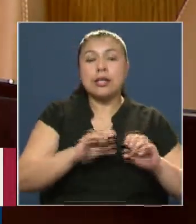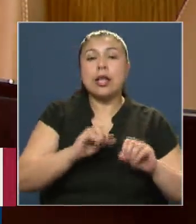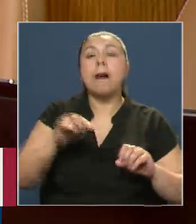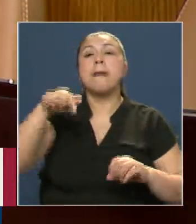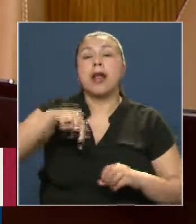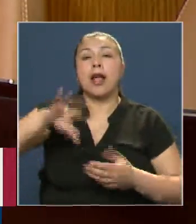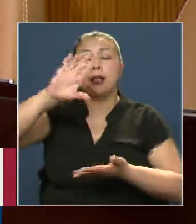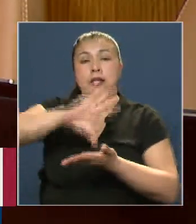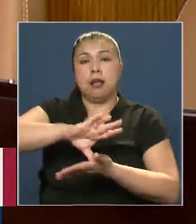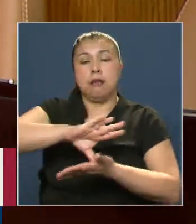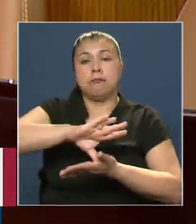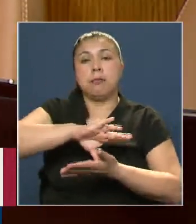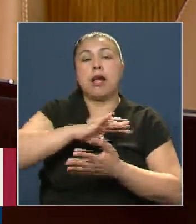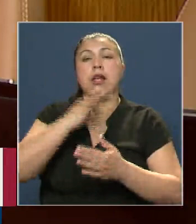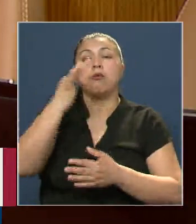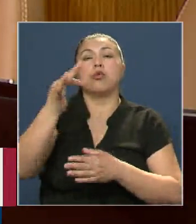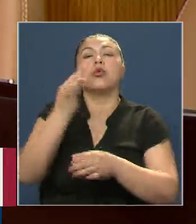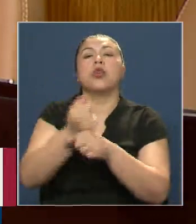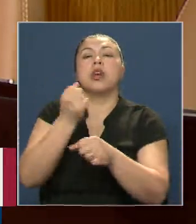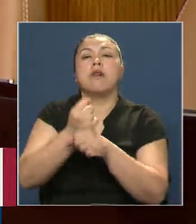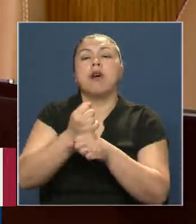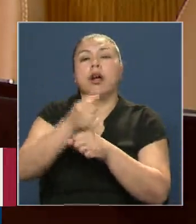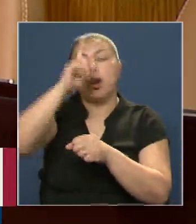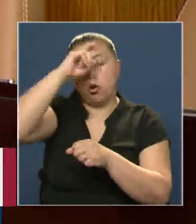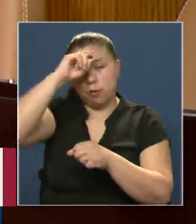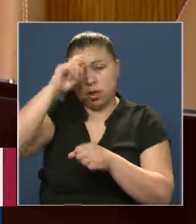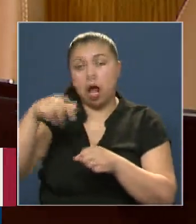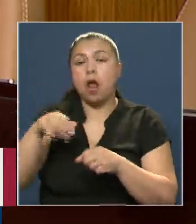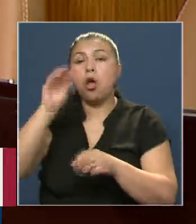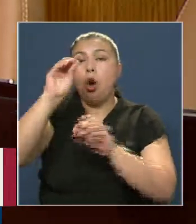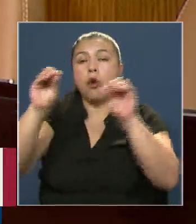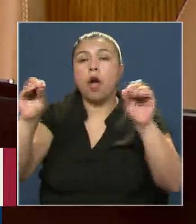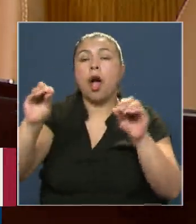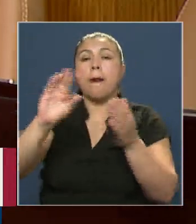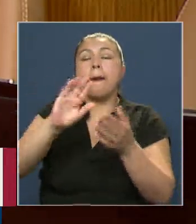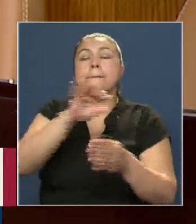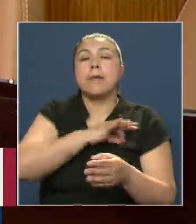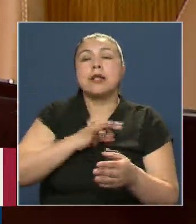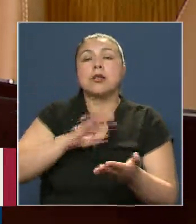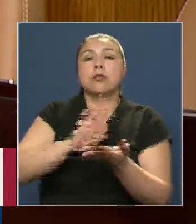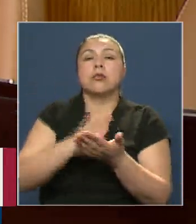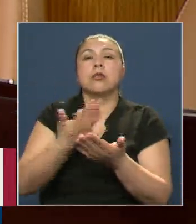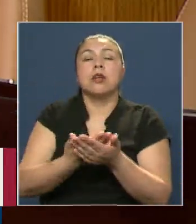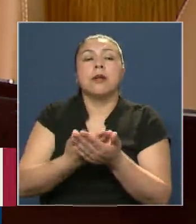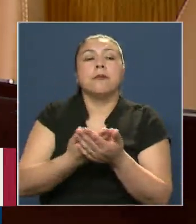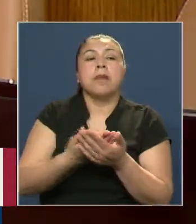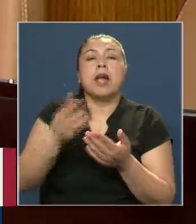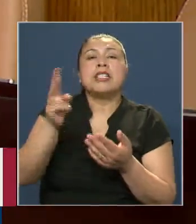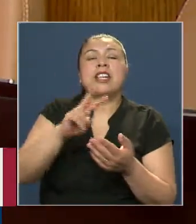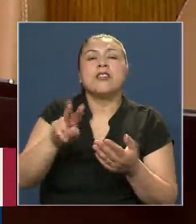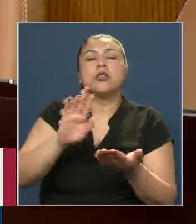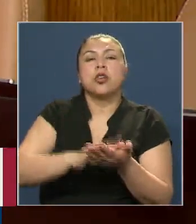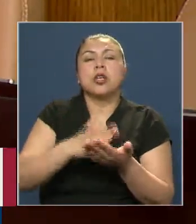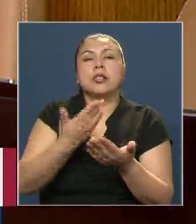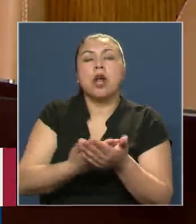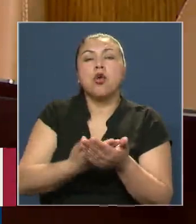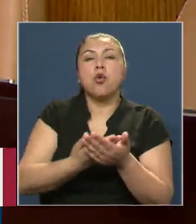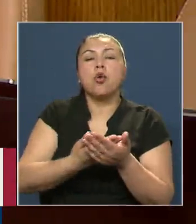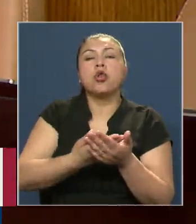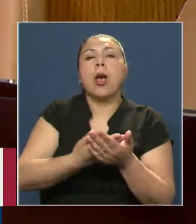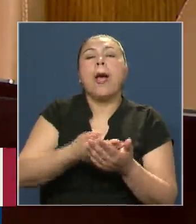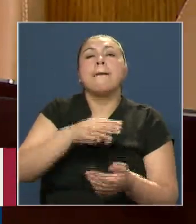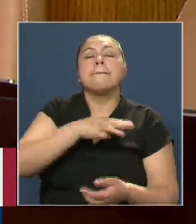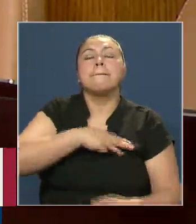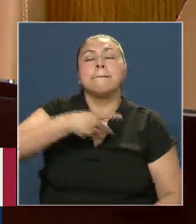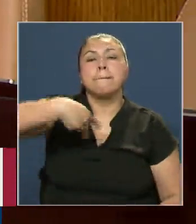quiero poder oficiar al Ministerio de Salud, al Servicio de Salud Metropolitano Norte, para poder saber qué